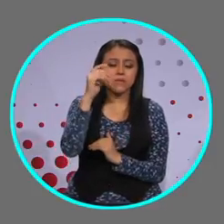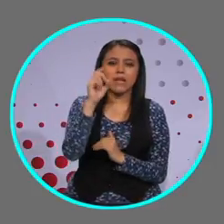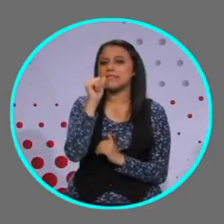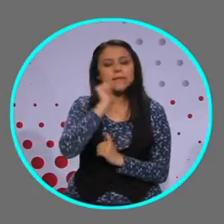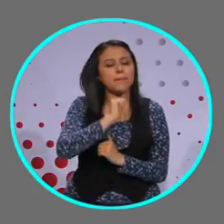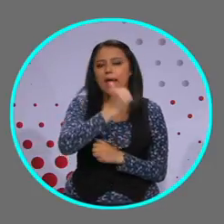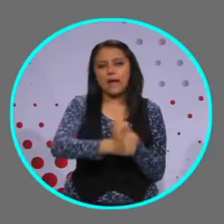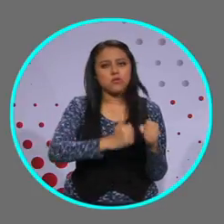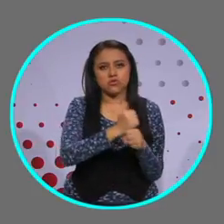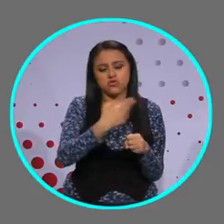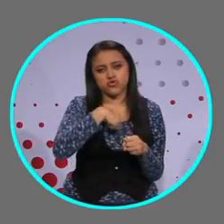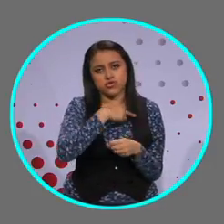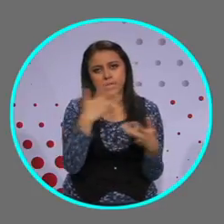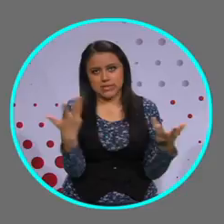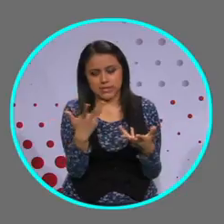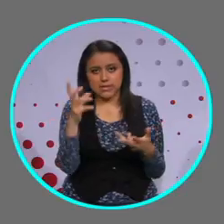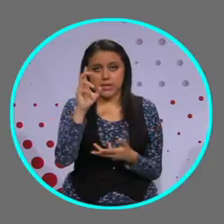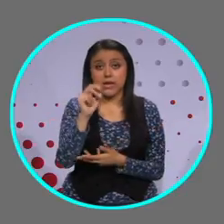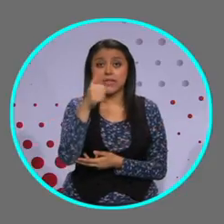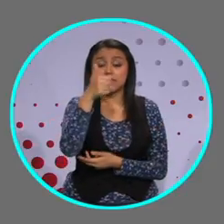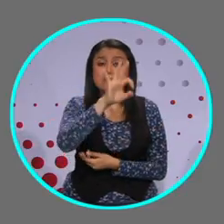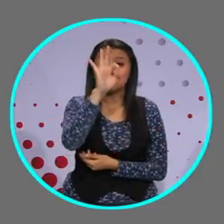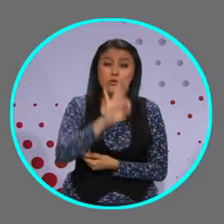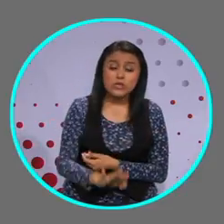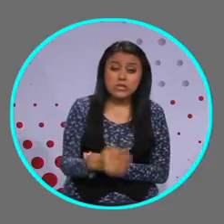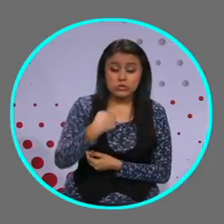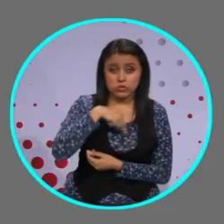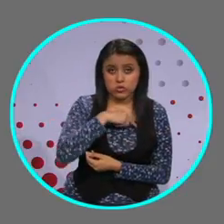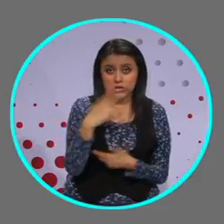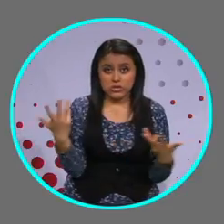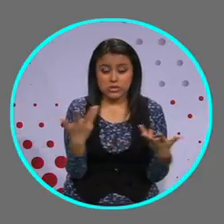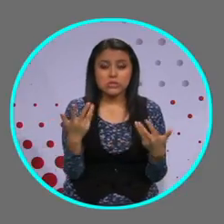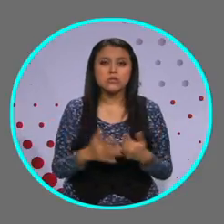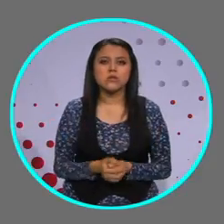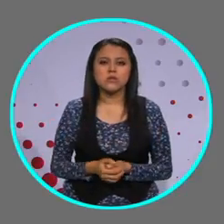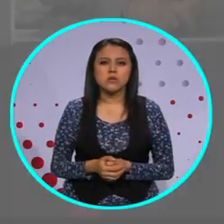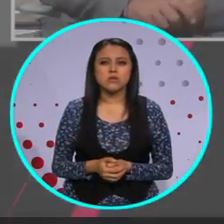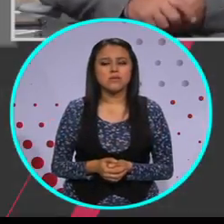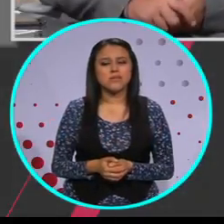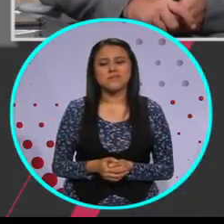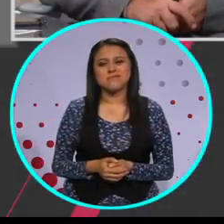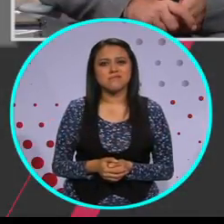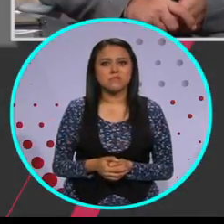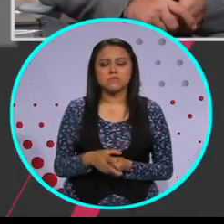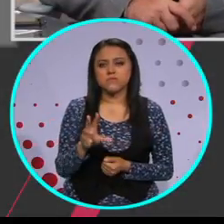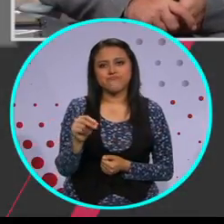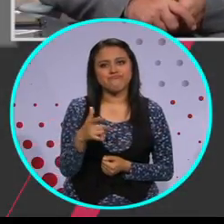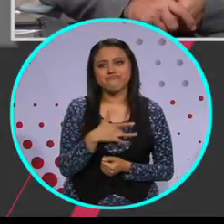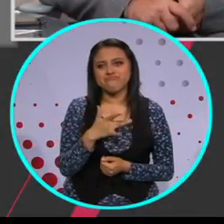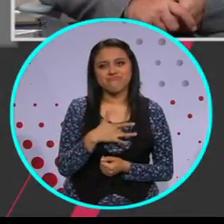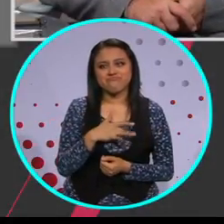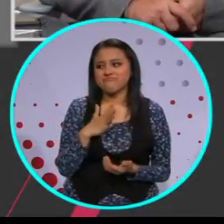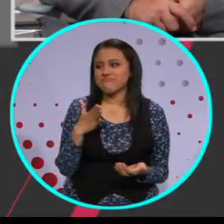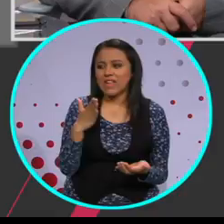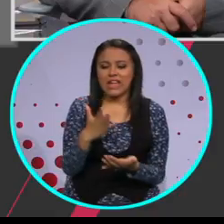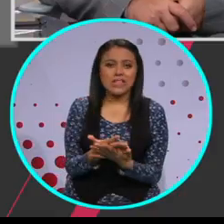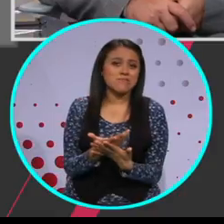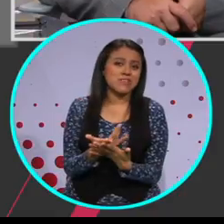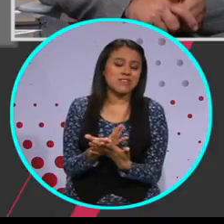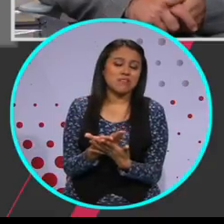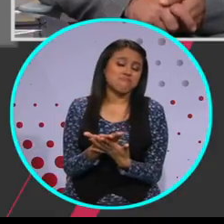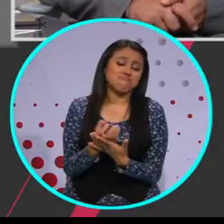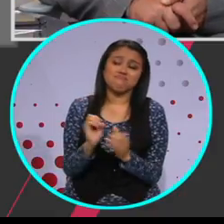anualmente este 36% jorge nos dice que ya no tienes ya no se siente esperanza de nada